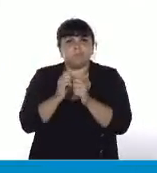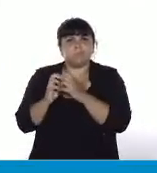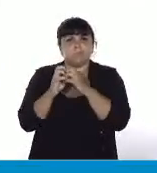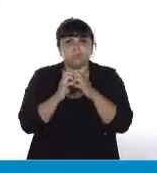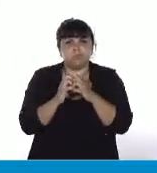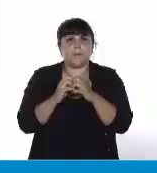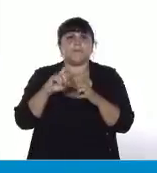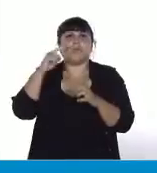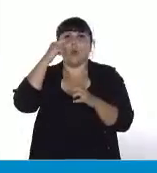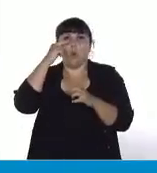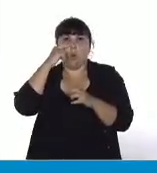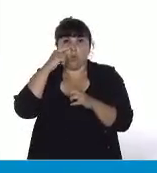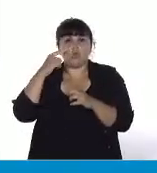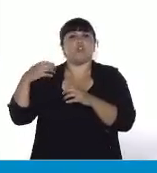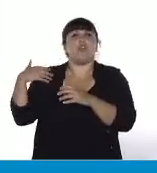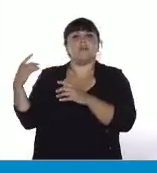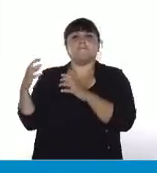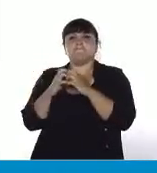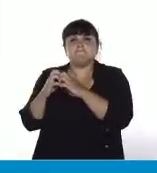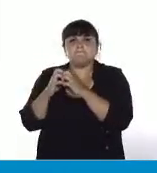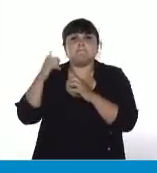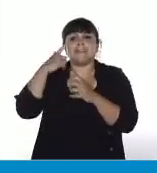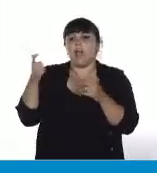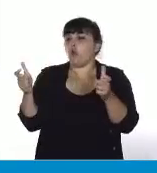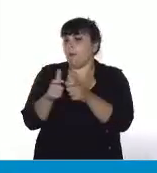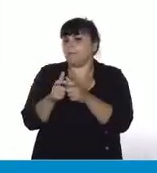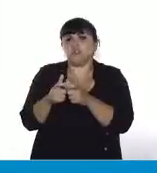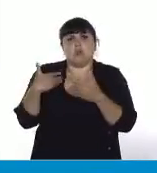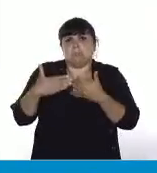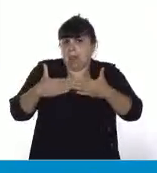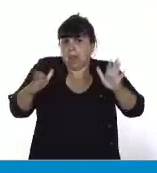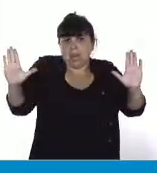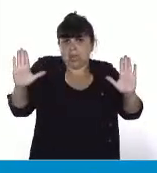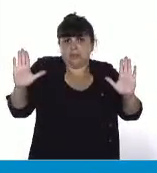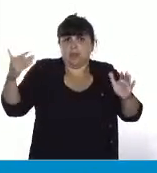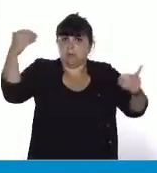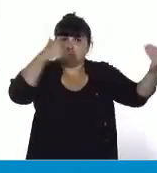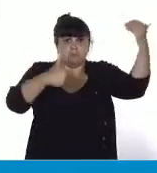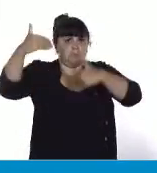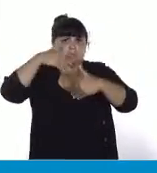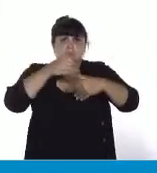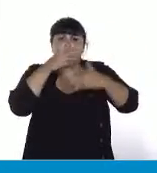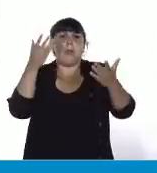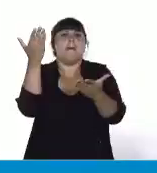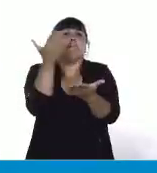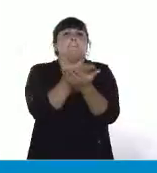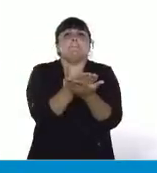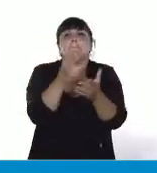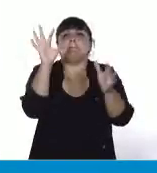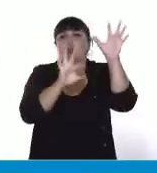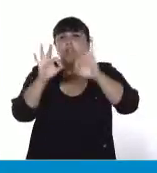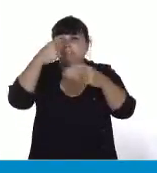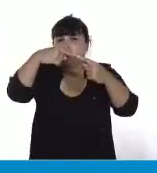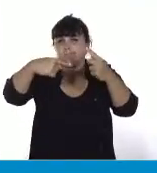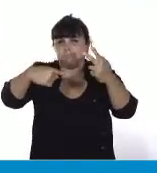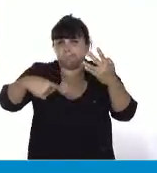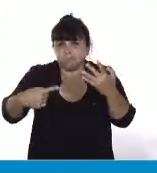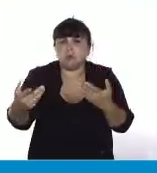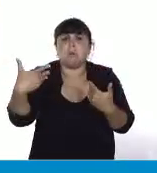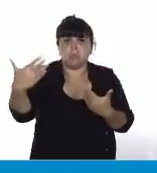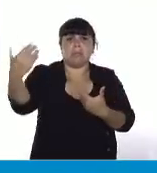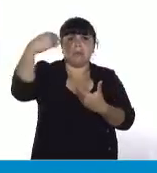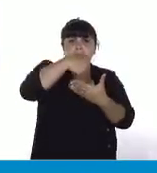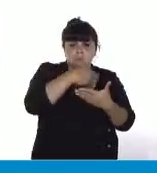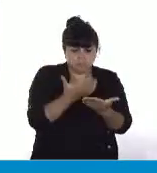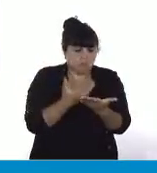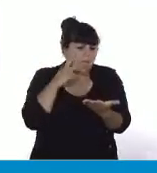junio, siempre se buscó que sea una comisión de puertas abiertas, en la que todos los proyectos sean abordados y debatidos sin importar